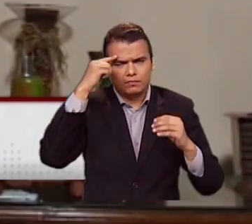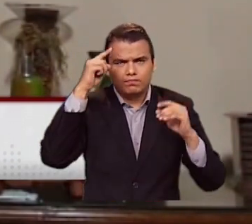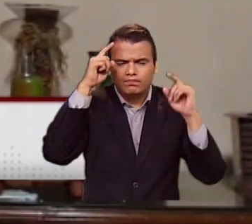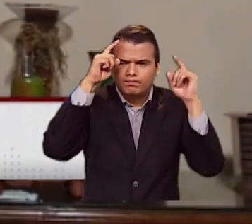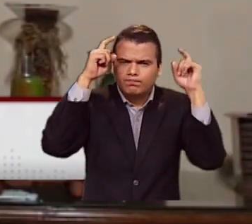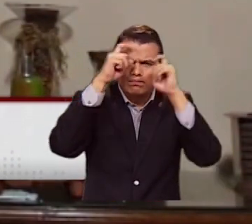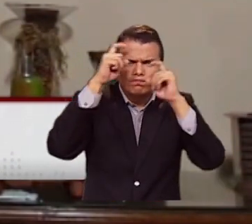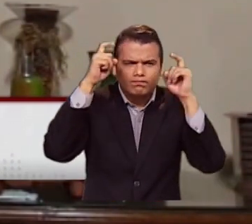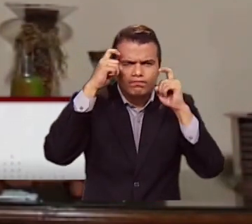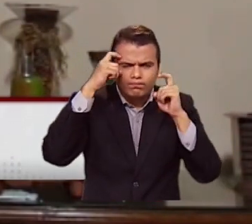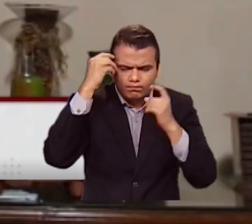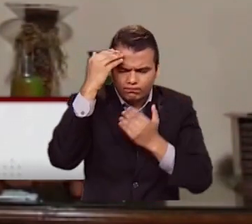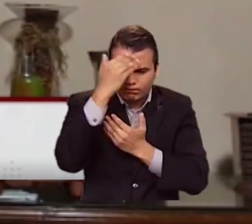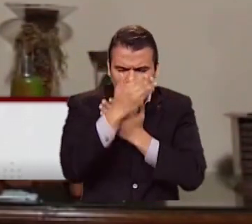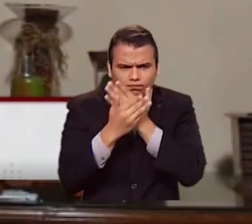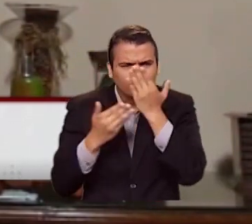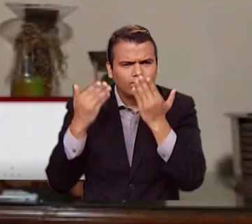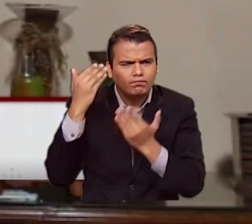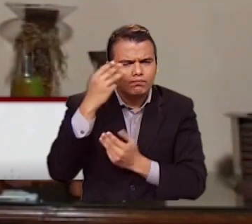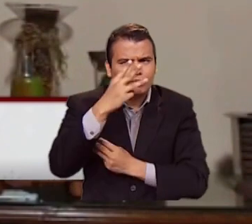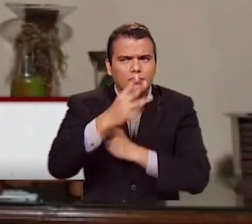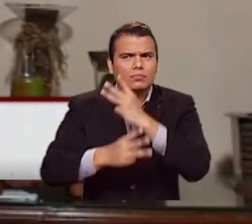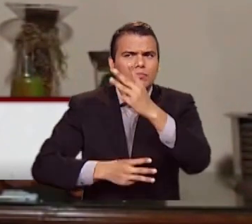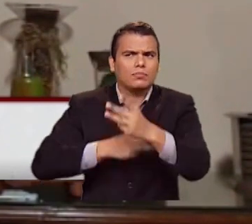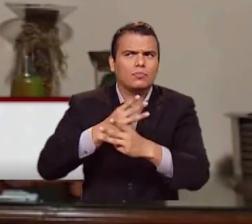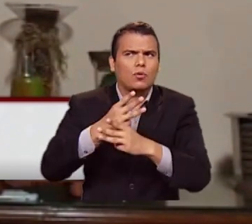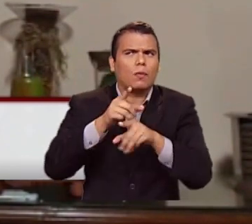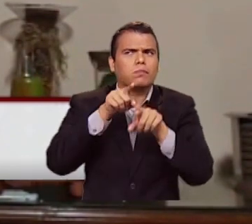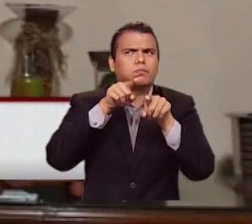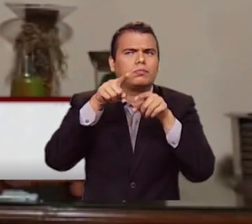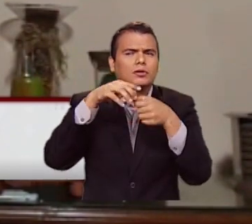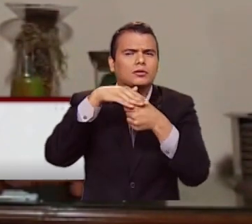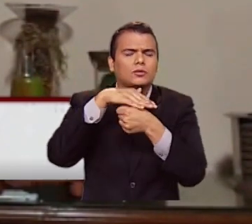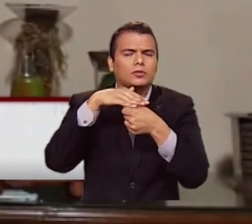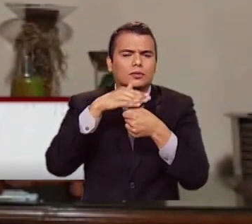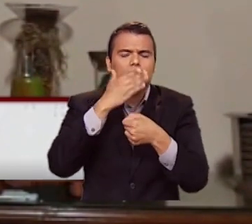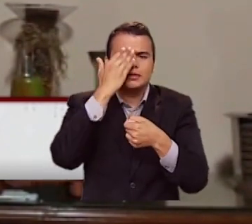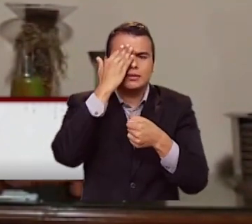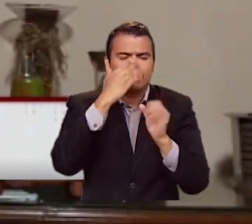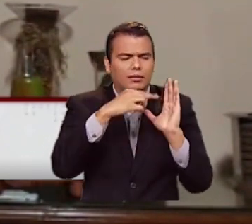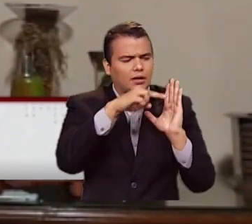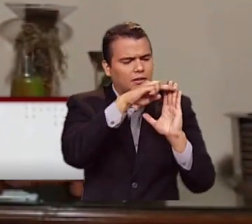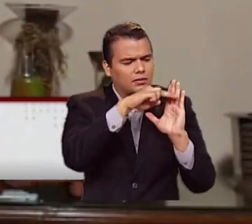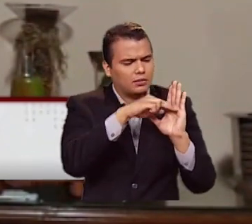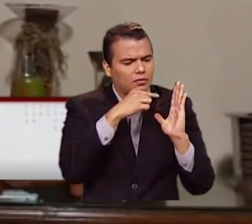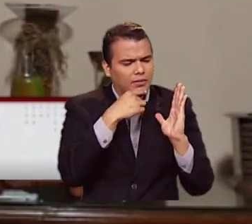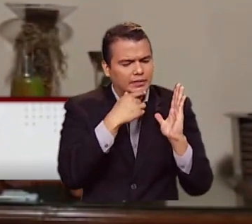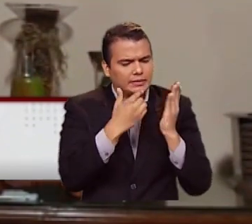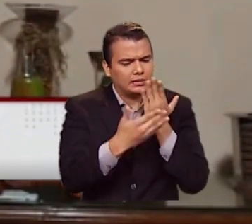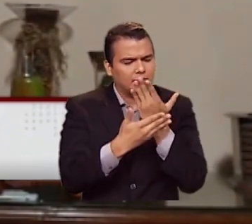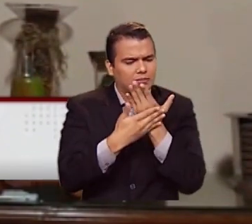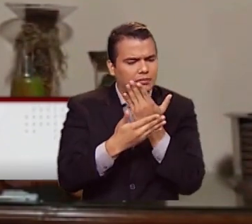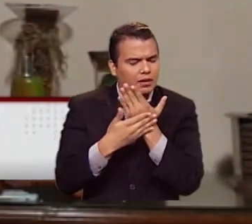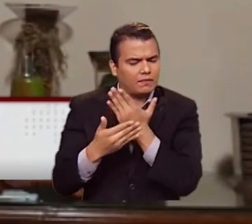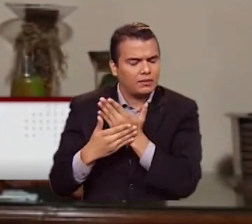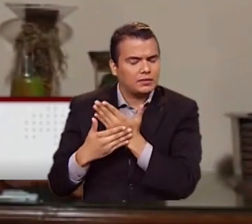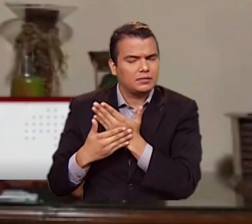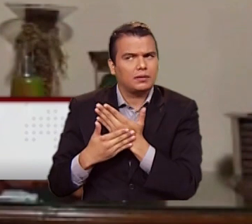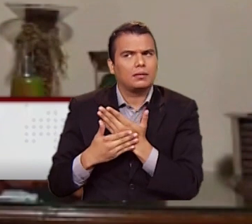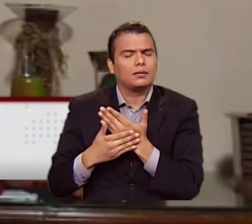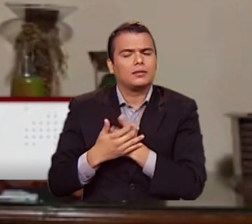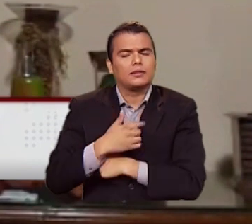de la situación que estaba pasando a nivel mundial, de los requerimientos que estaban haciendo en sanidad en cada uno de los